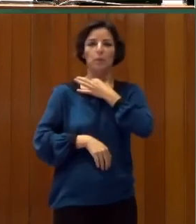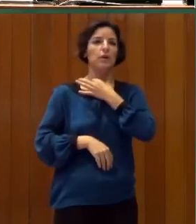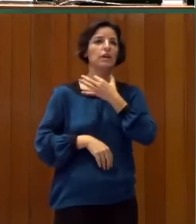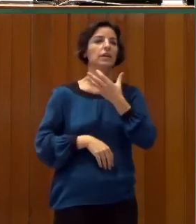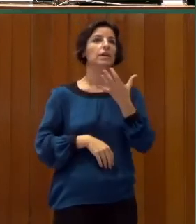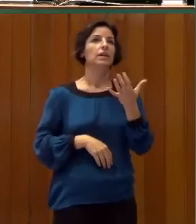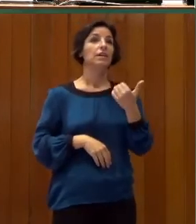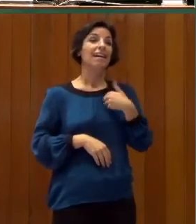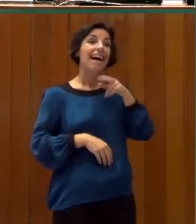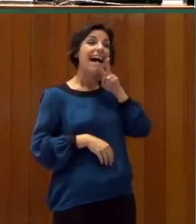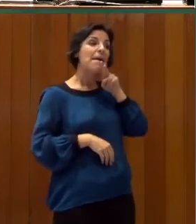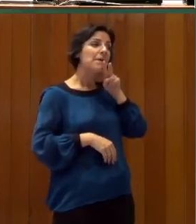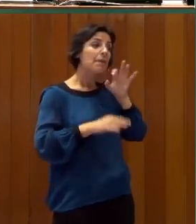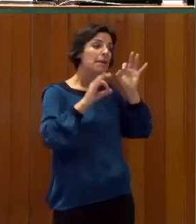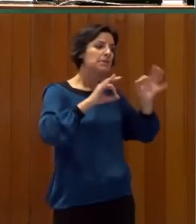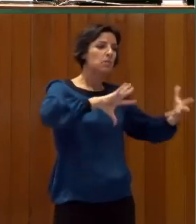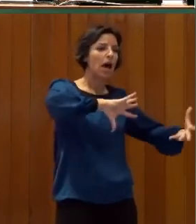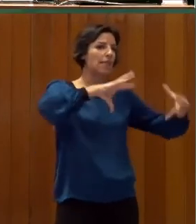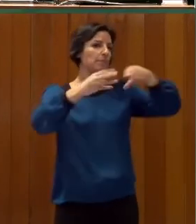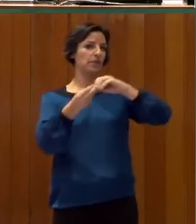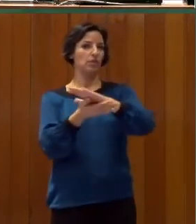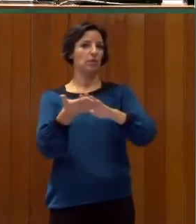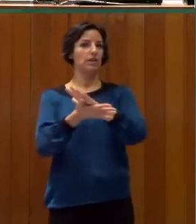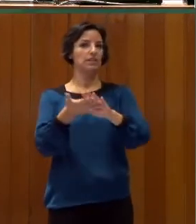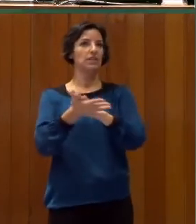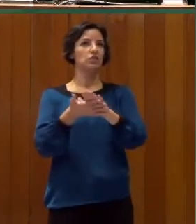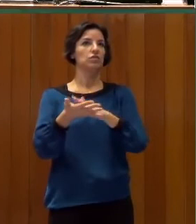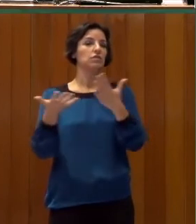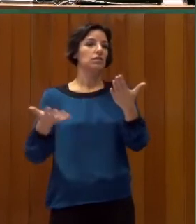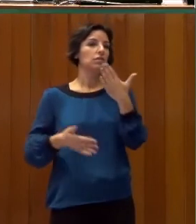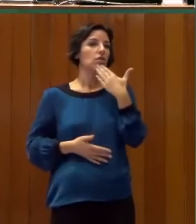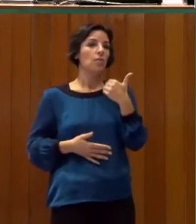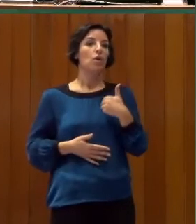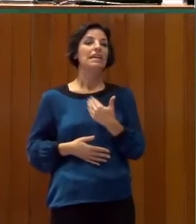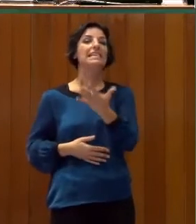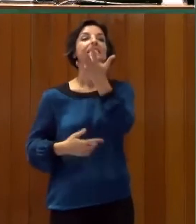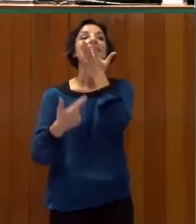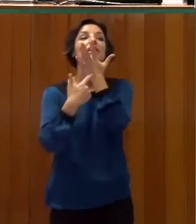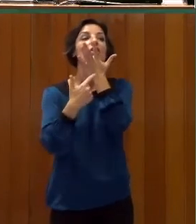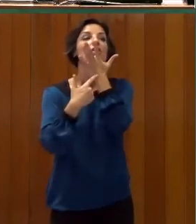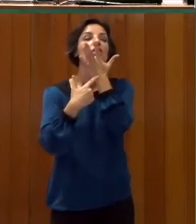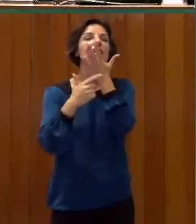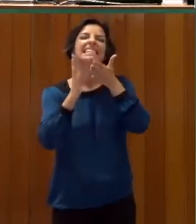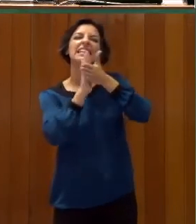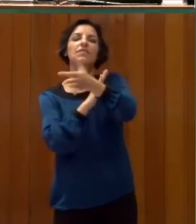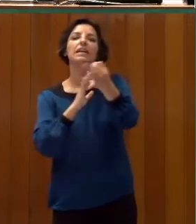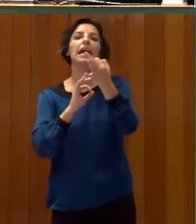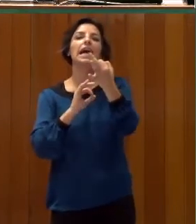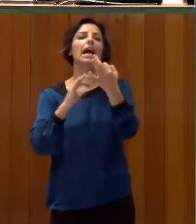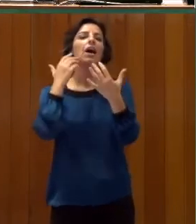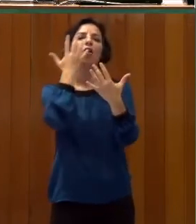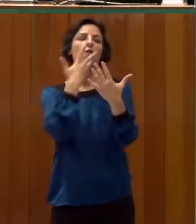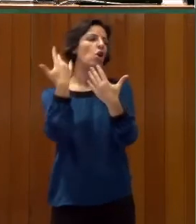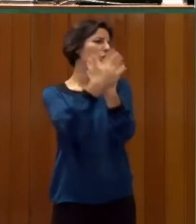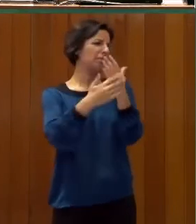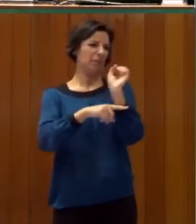versión adaptada del Stroop verbal, consiste en responder el significado del signo ignorando el color de la mano, dura unos 4 minutos y mide el